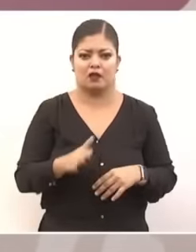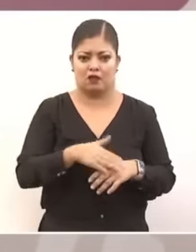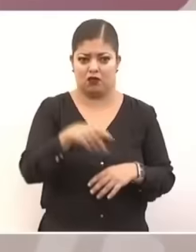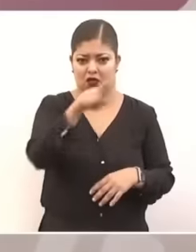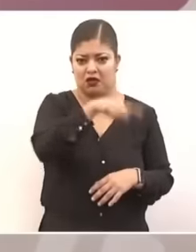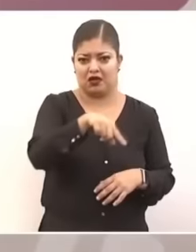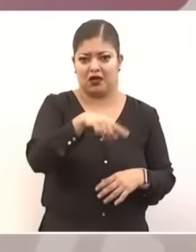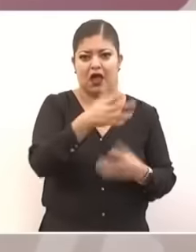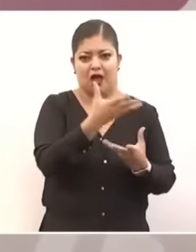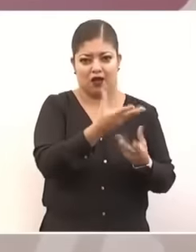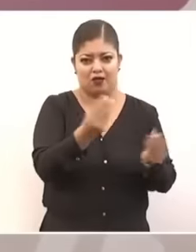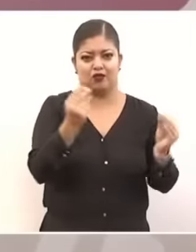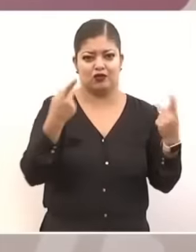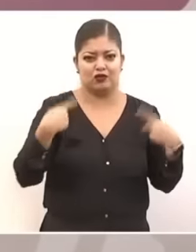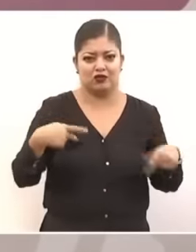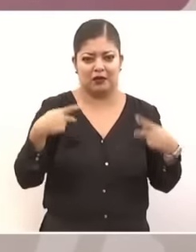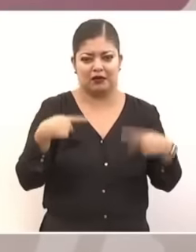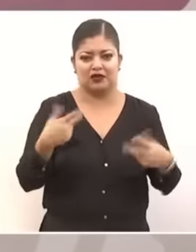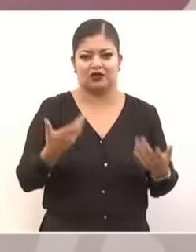veteranos, como el que habla,